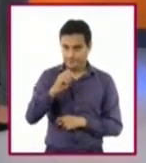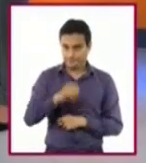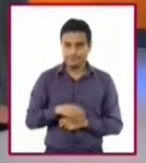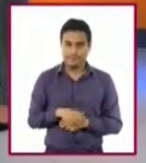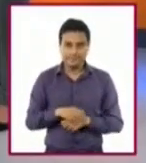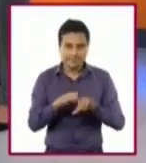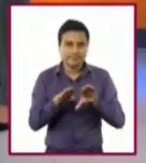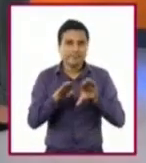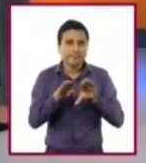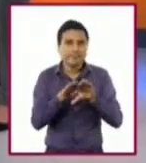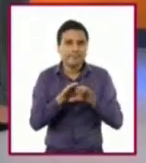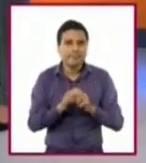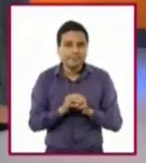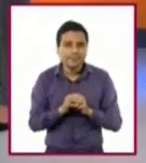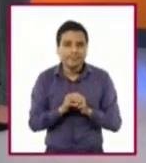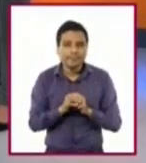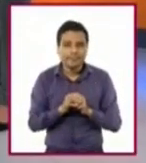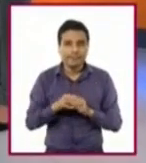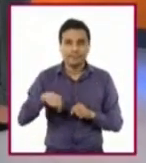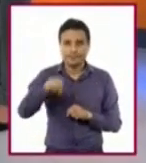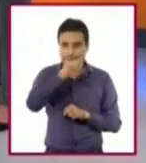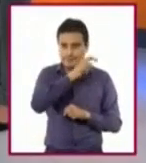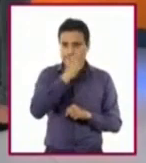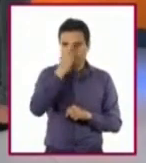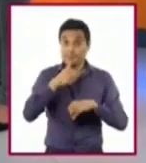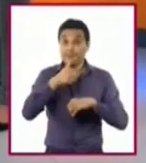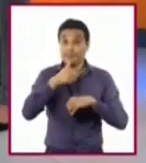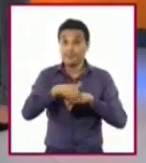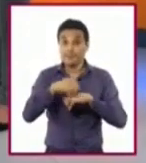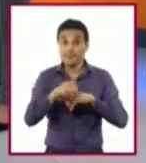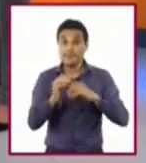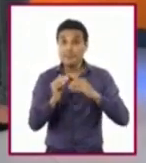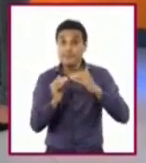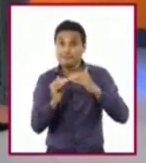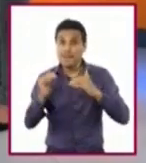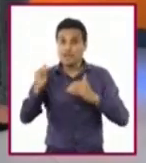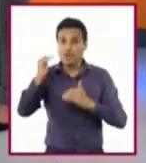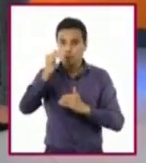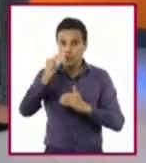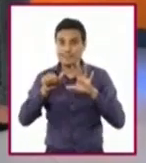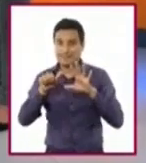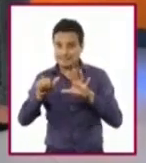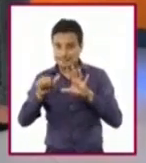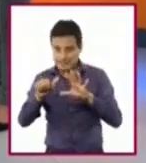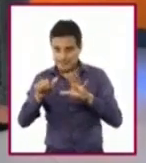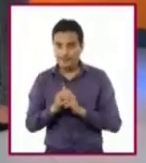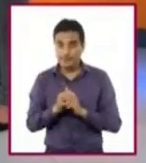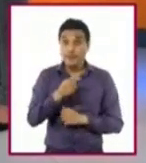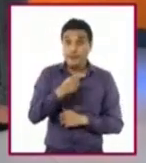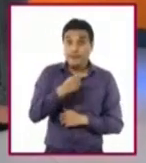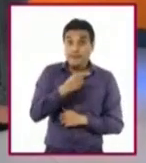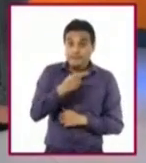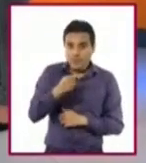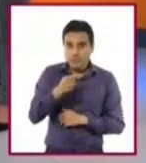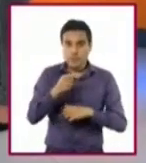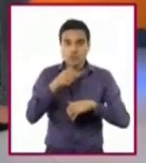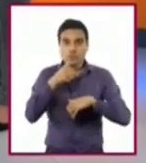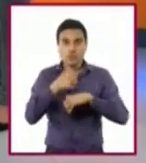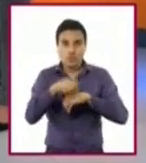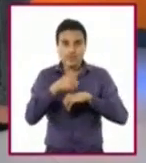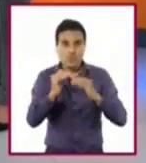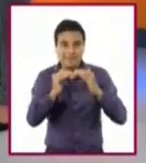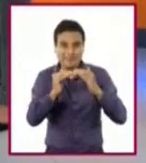rango debemos tomar el dato mayor que es 16 y restarle el dato menor que en este caso es